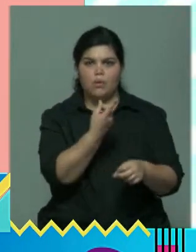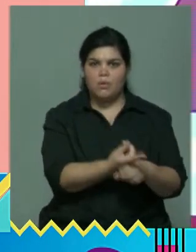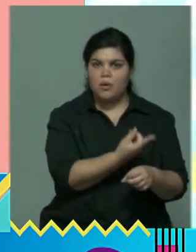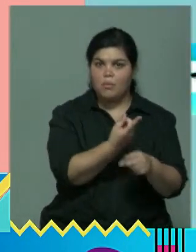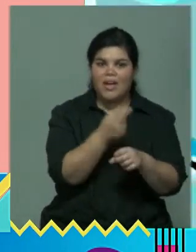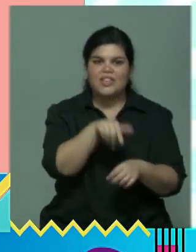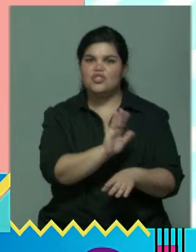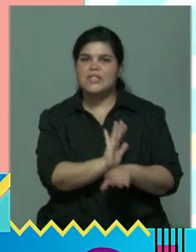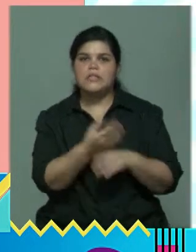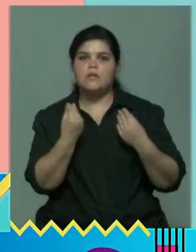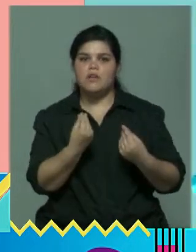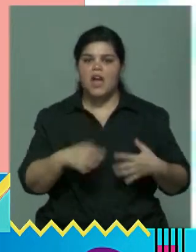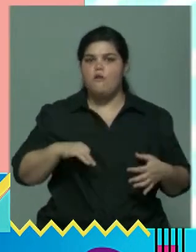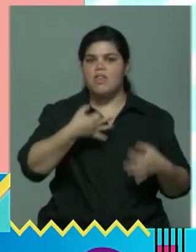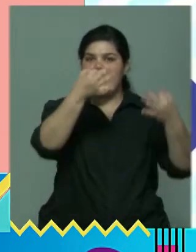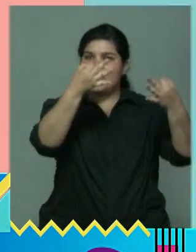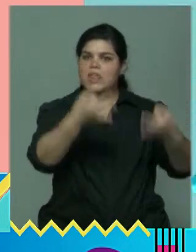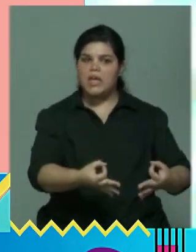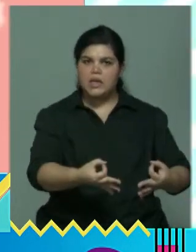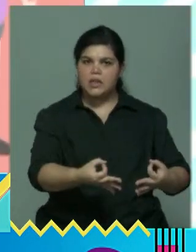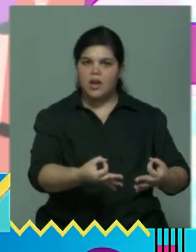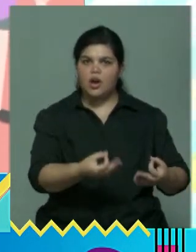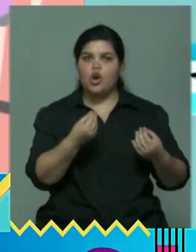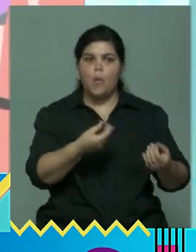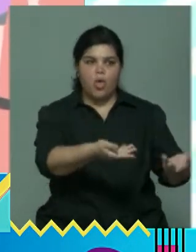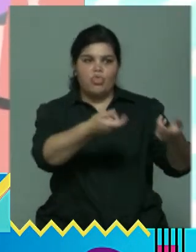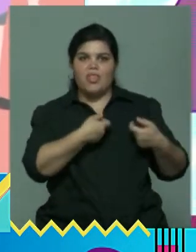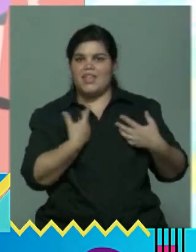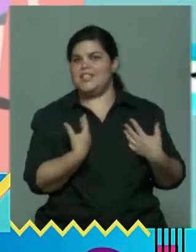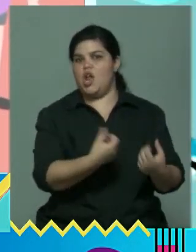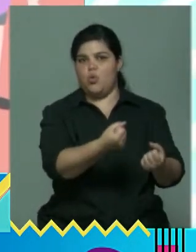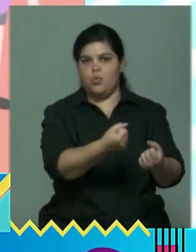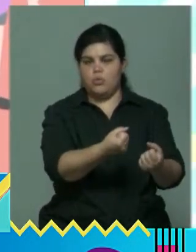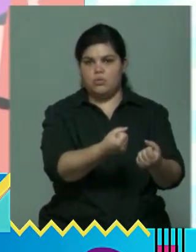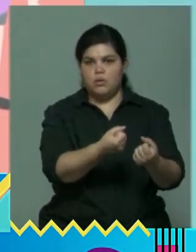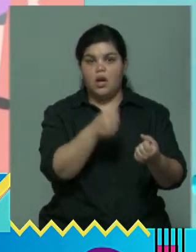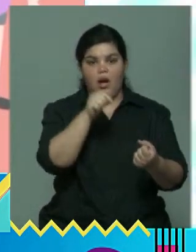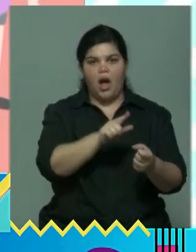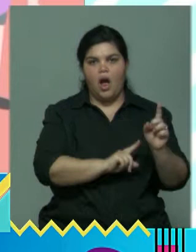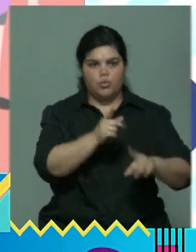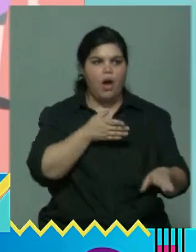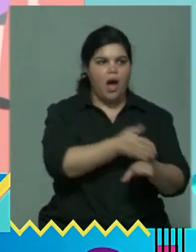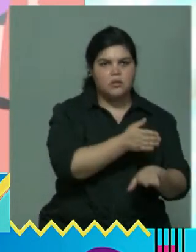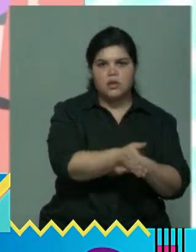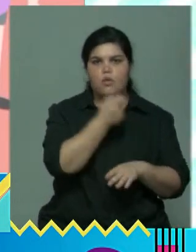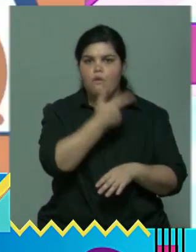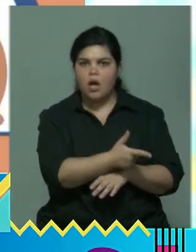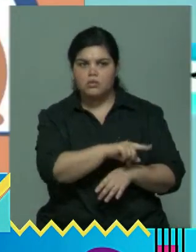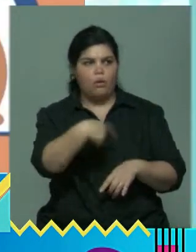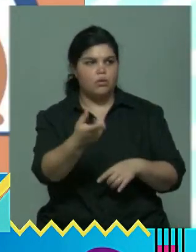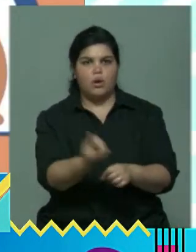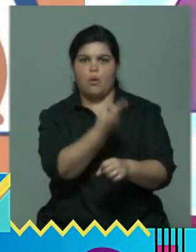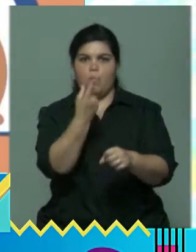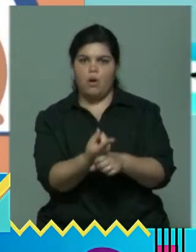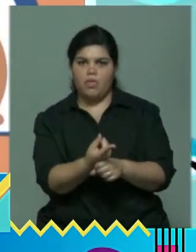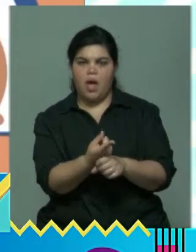una vida digna desde la salud. O sea, hay una gran diferencia, ¿no? Personas que puedan acceder y que no pueden acceder, o personas que dejan